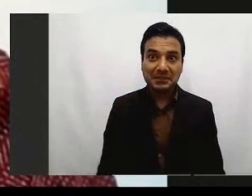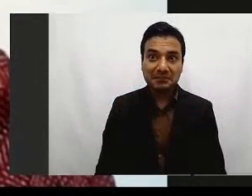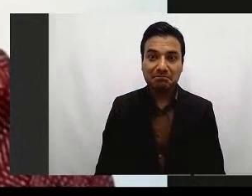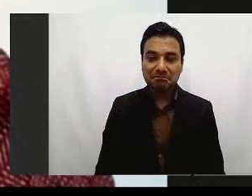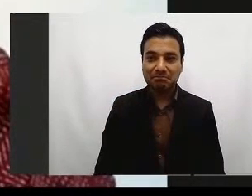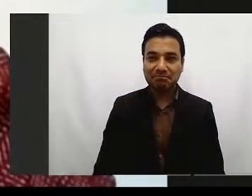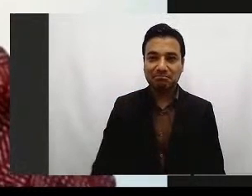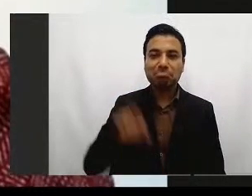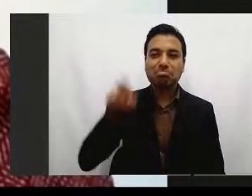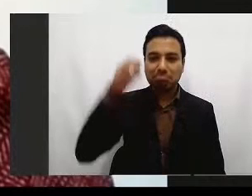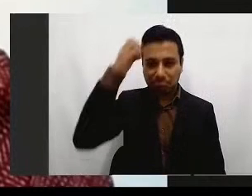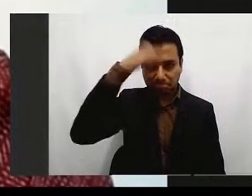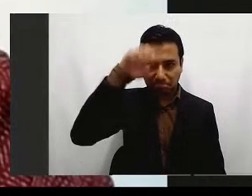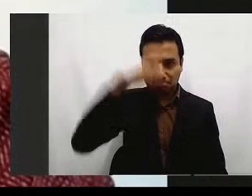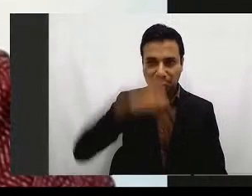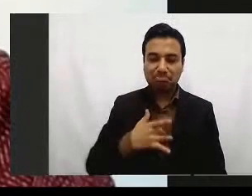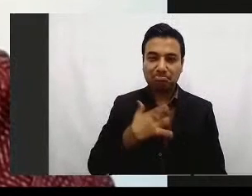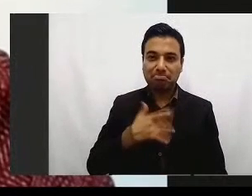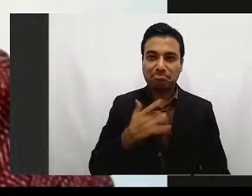experiencia?